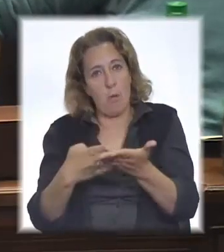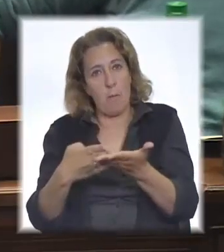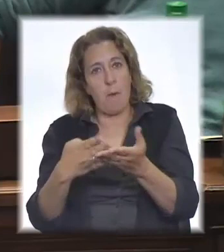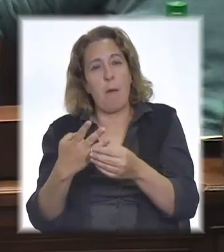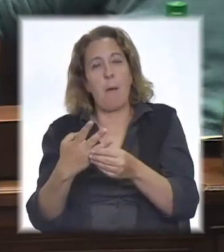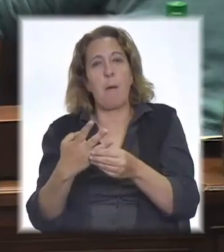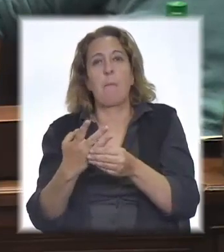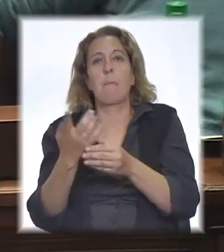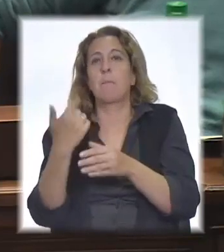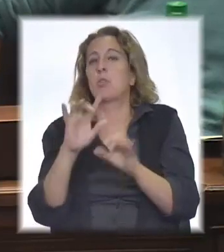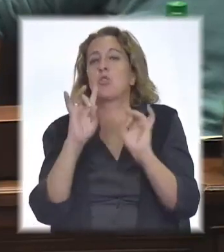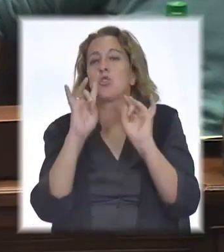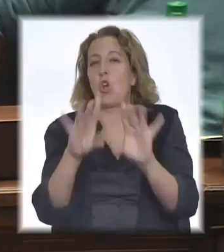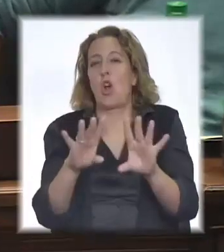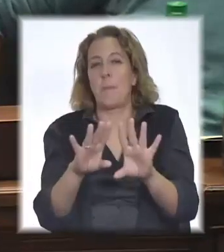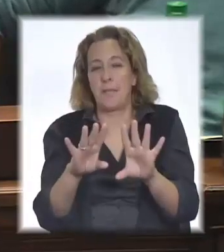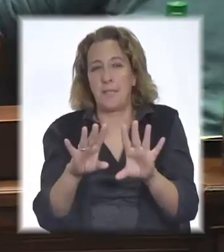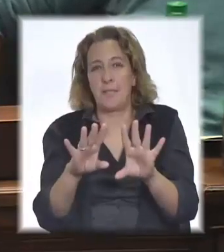simplemente